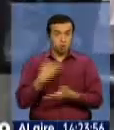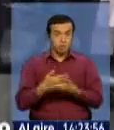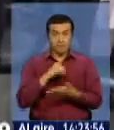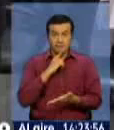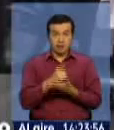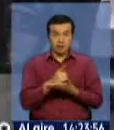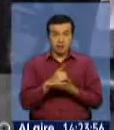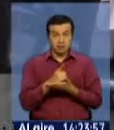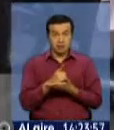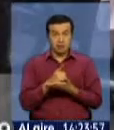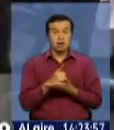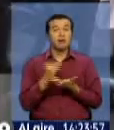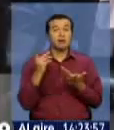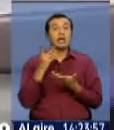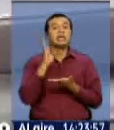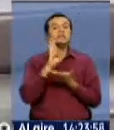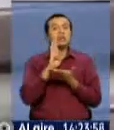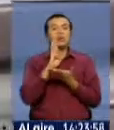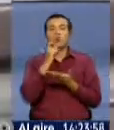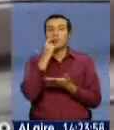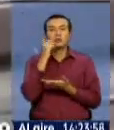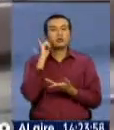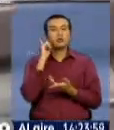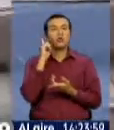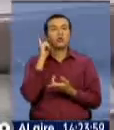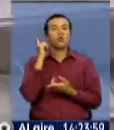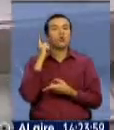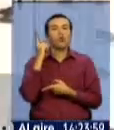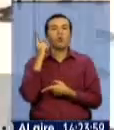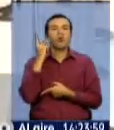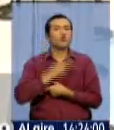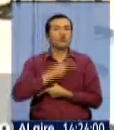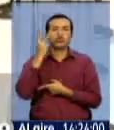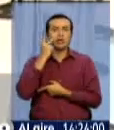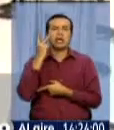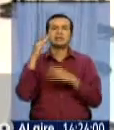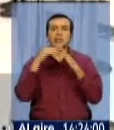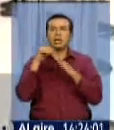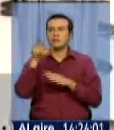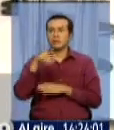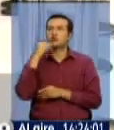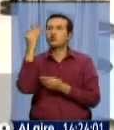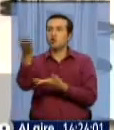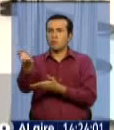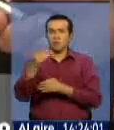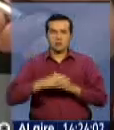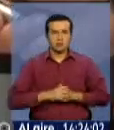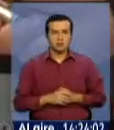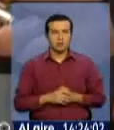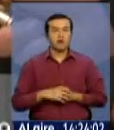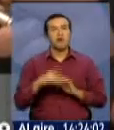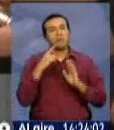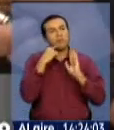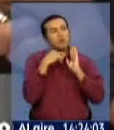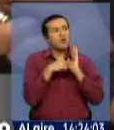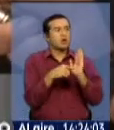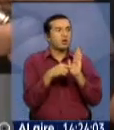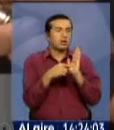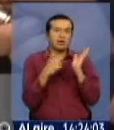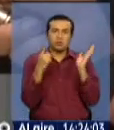denuncia, el IES enviará la medicación en máximo 48 horas al domicilio del denunciante. En el caso, por